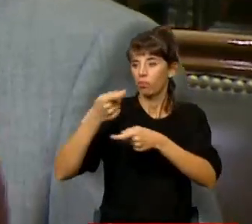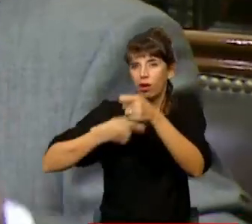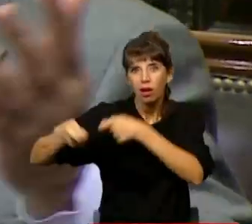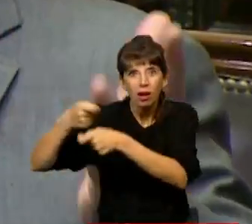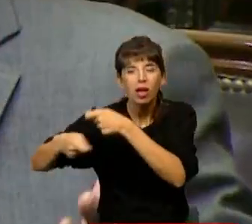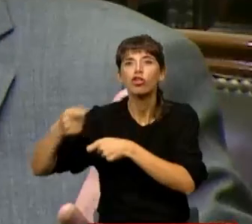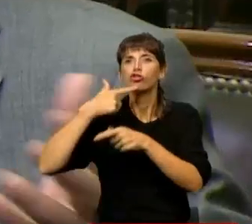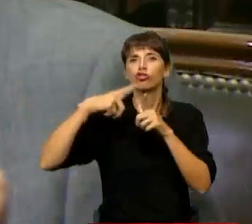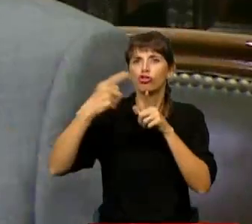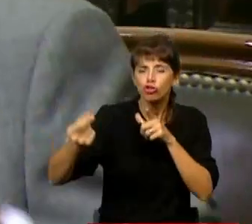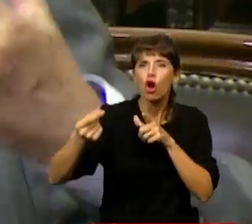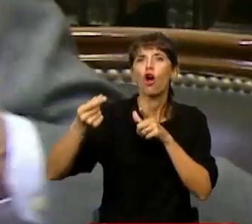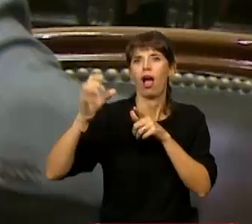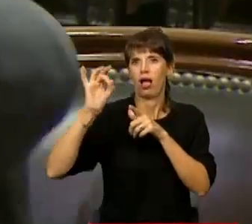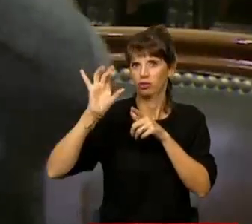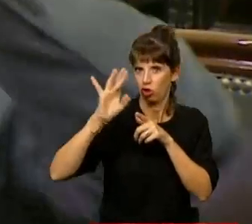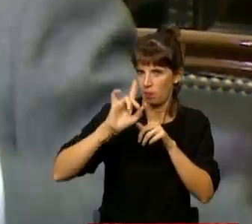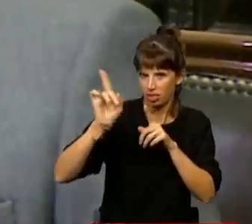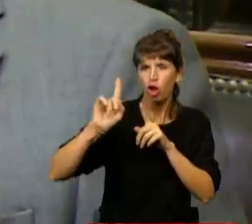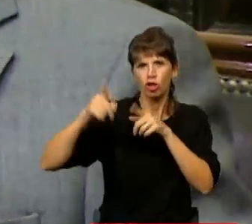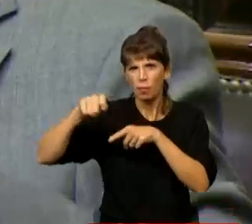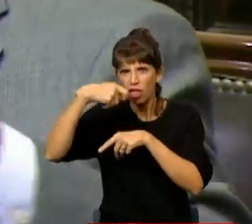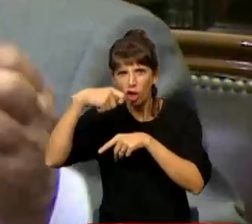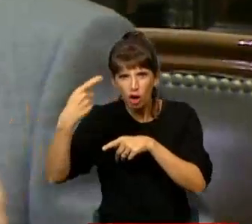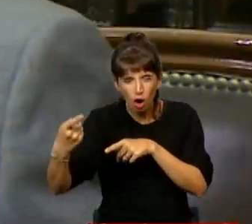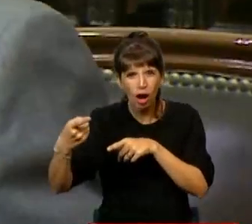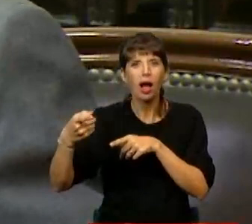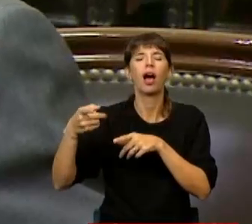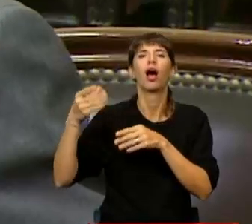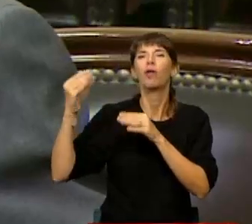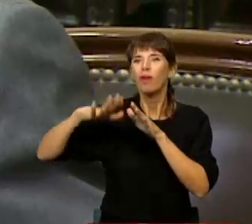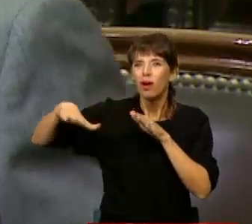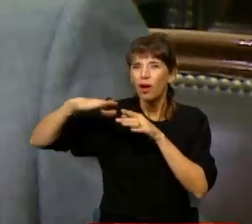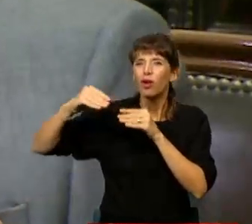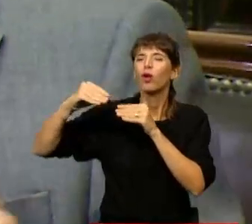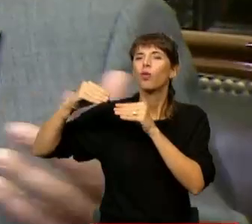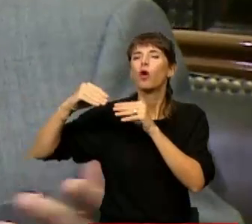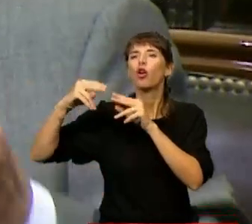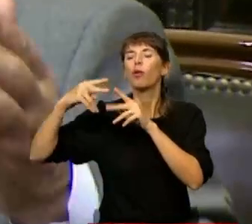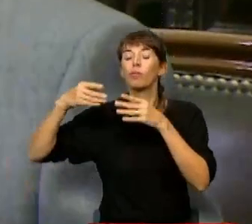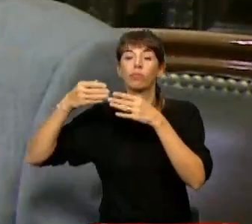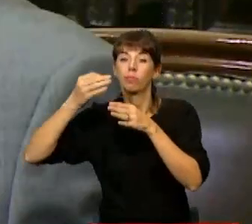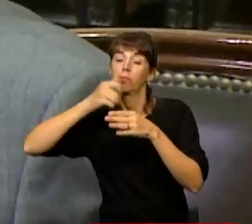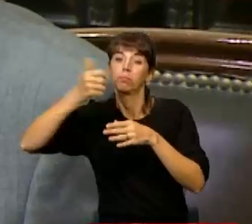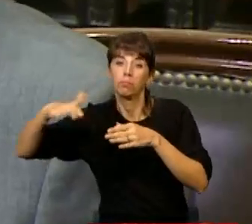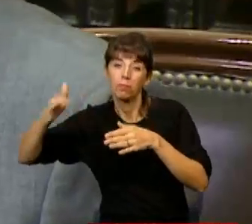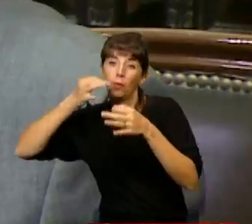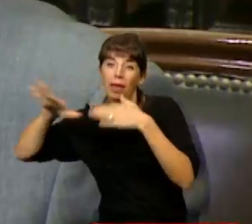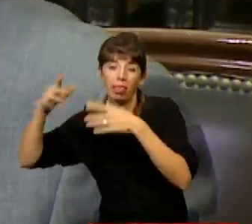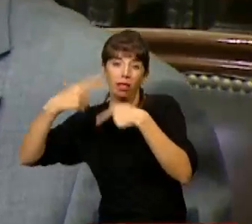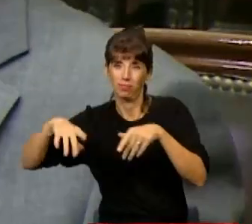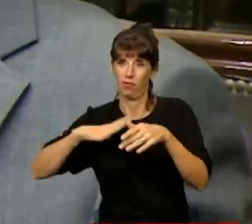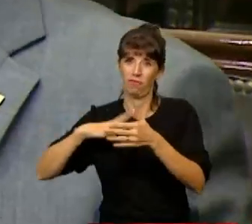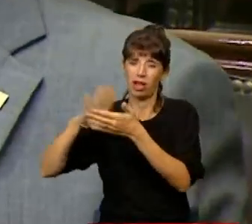de soja, sino de droga, inclusive a través de la hidrovía, que todavía no lo podemos solucionar. En esta Argentina, donde no tenemos cubierto todo